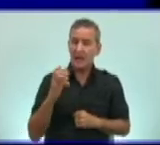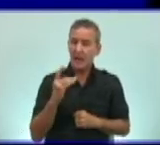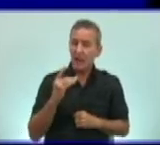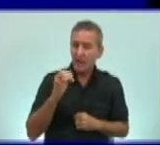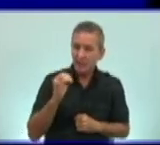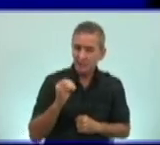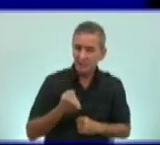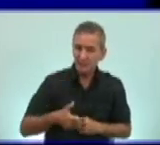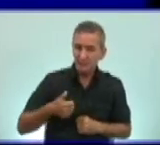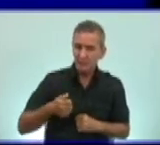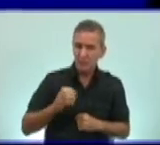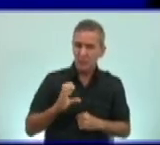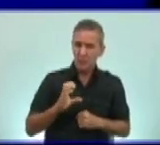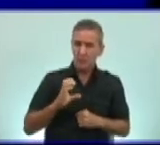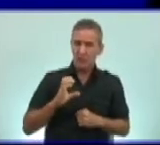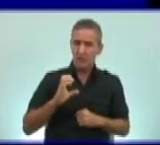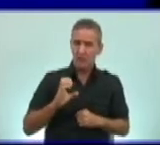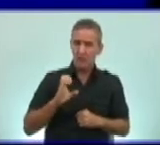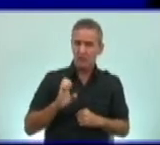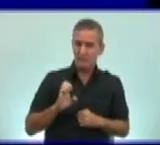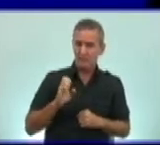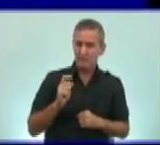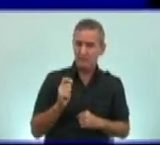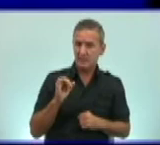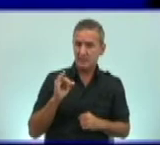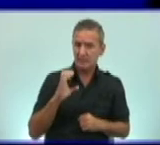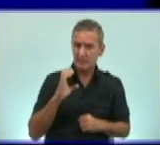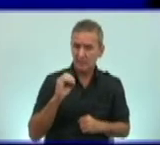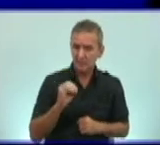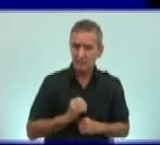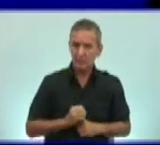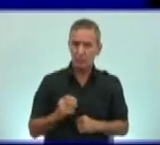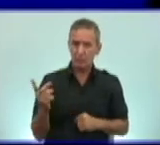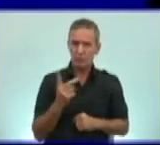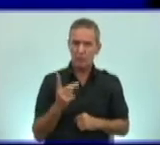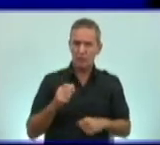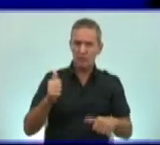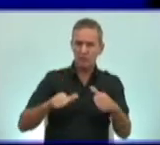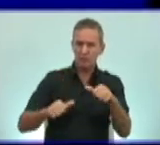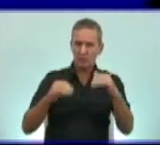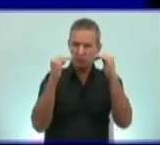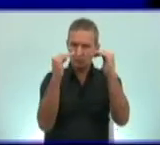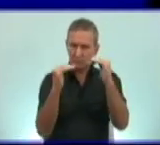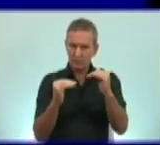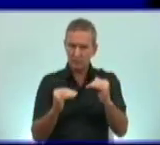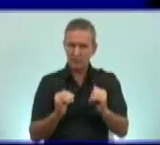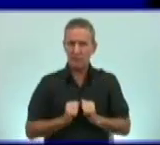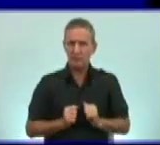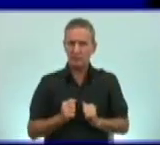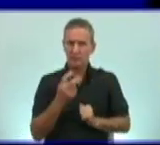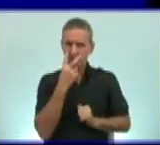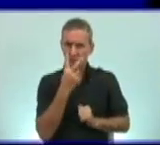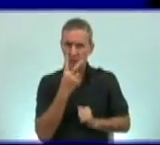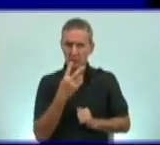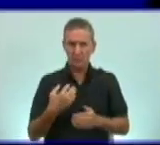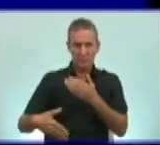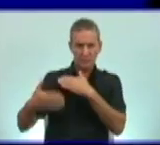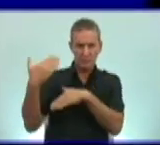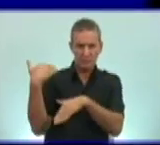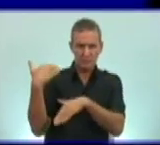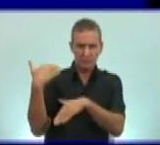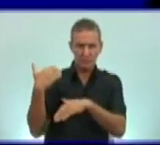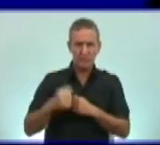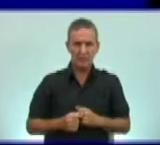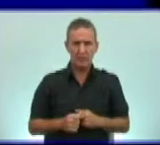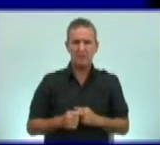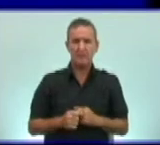de disociación de estas dos sustancias. Ya esto me permite clasificar, según lo que habíamos visto anteriormente, en electrolitos fuertes y